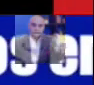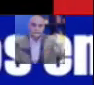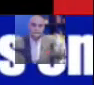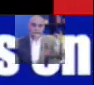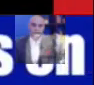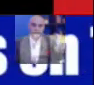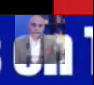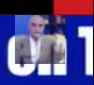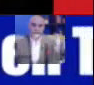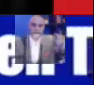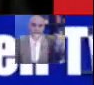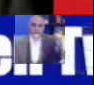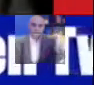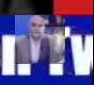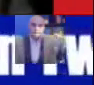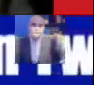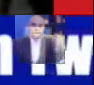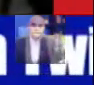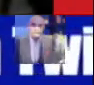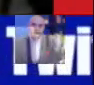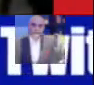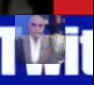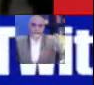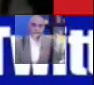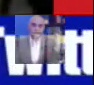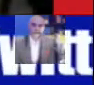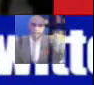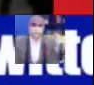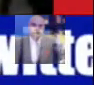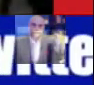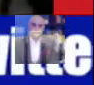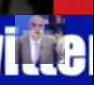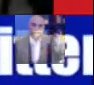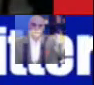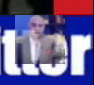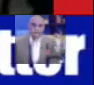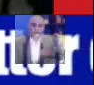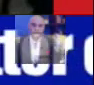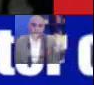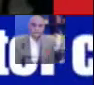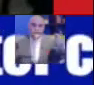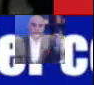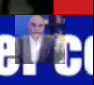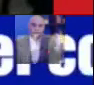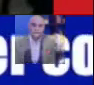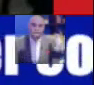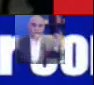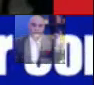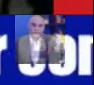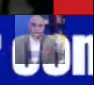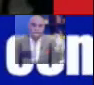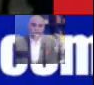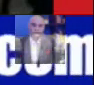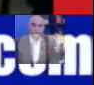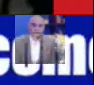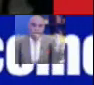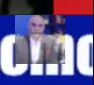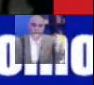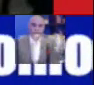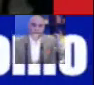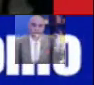únicamente hacen actos onanísticos frente al espejo. No, no es ningún suicidio como ellos alegan. Al